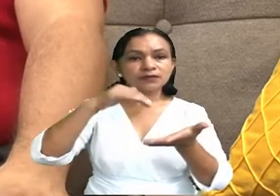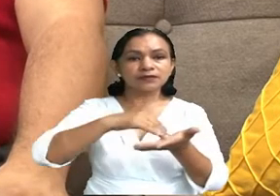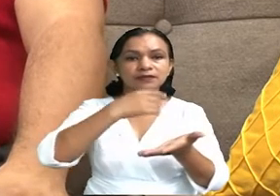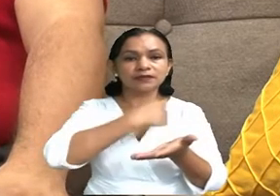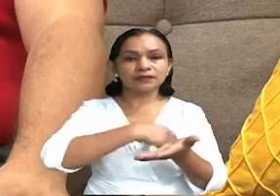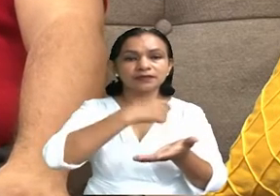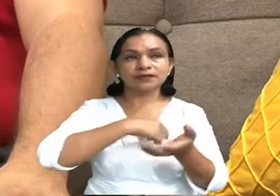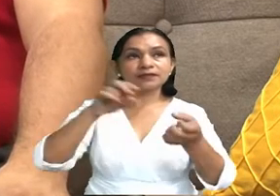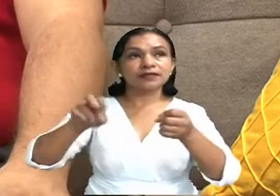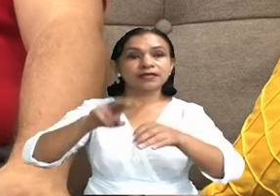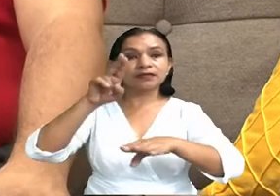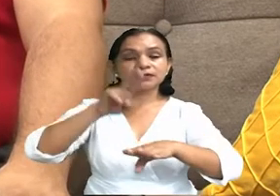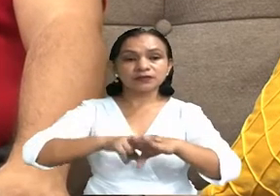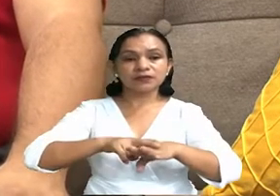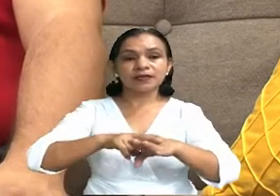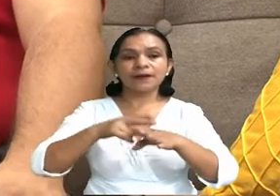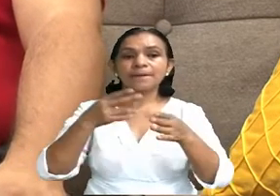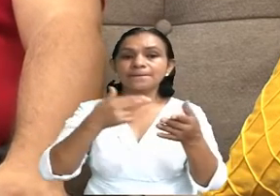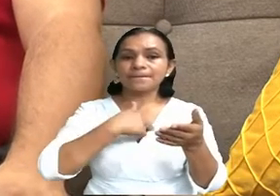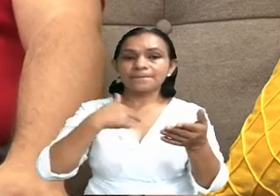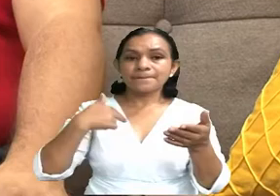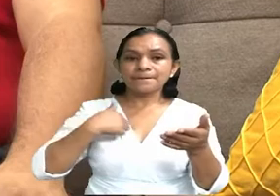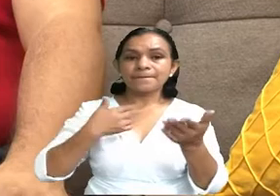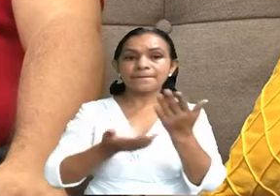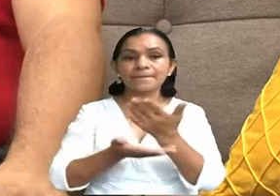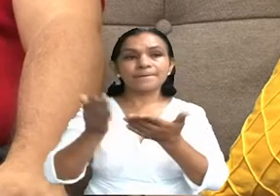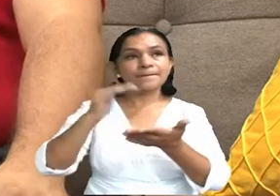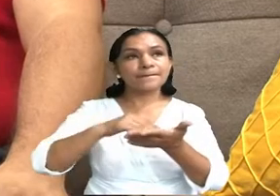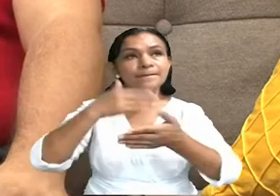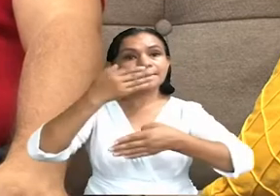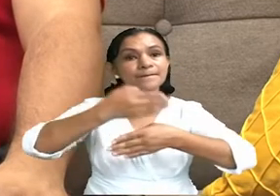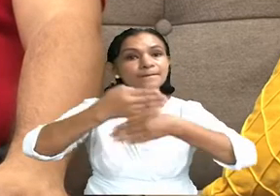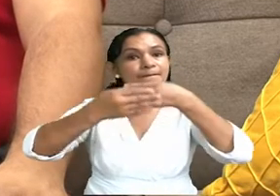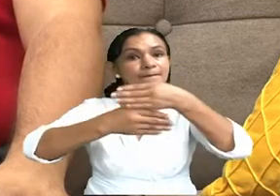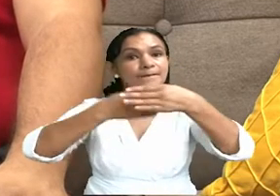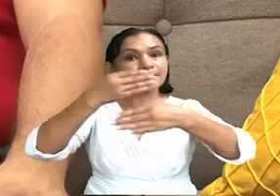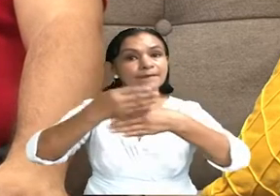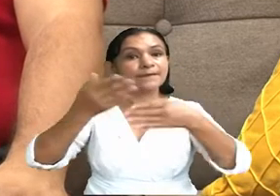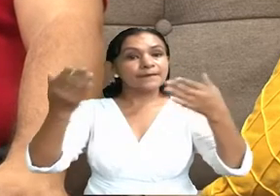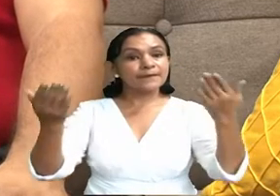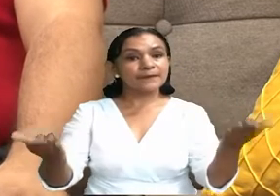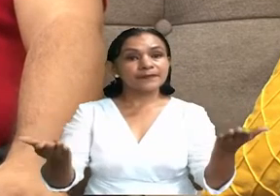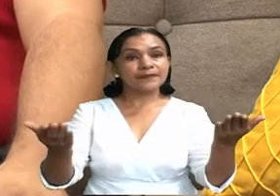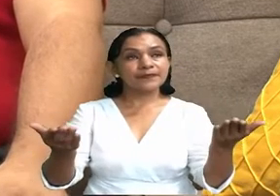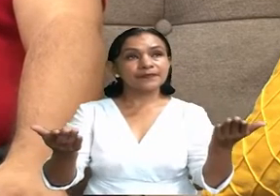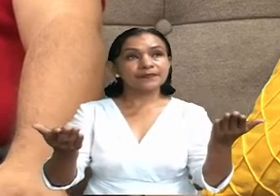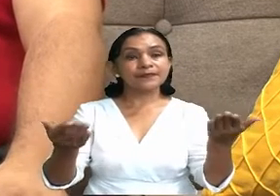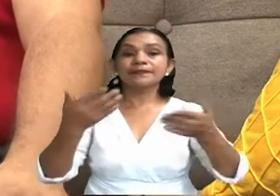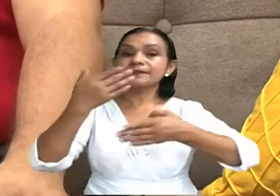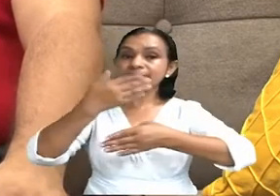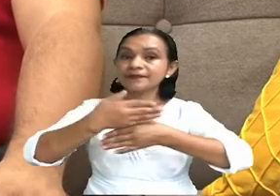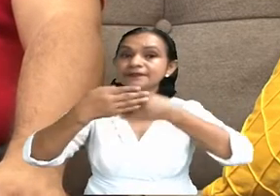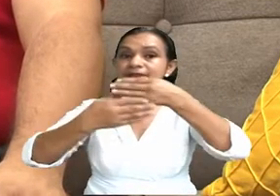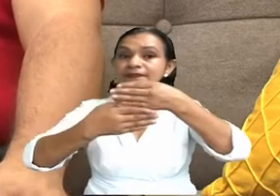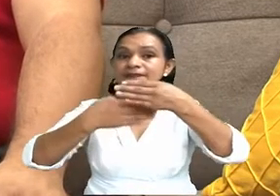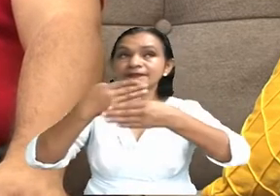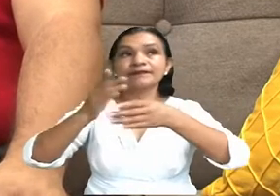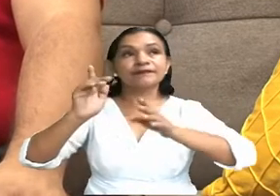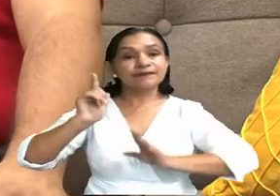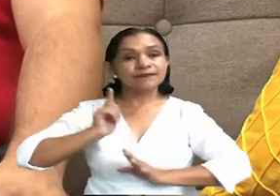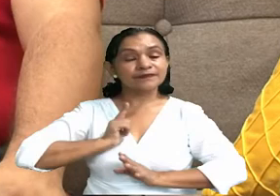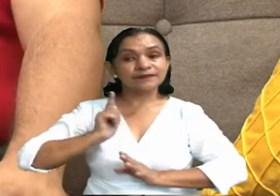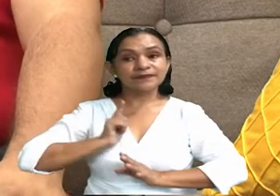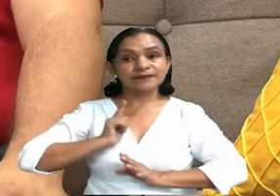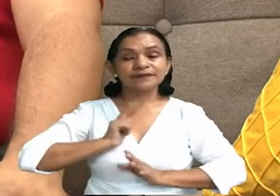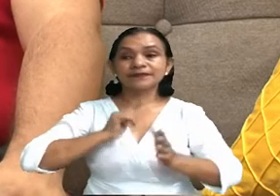de carácter nacional que han sido remozados, remodelados, y que en su infraestructura ya contemplan